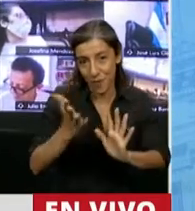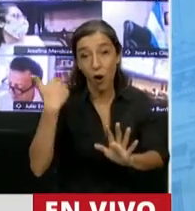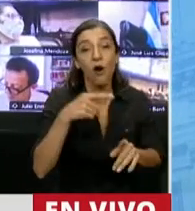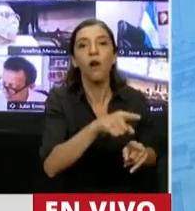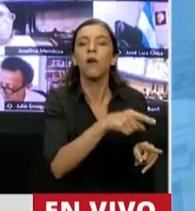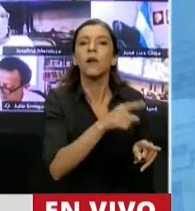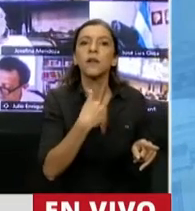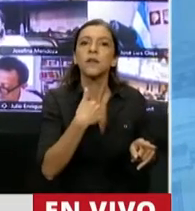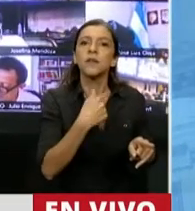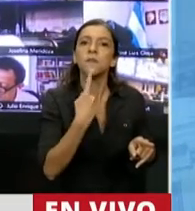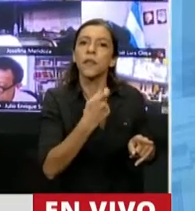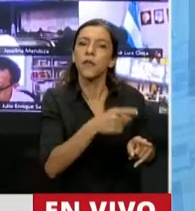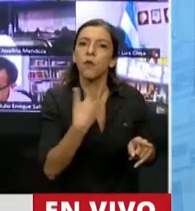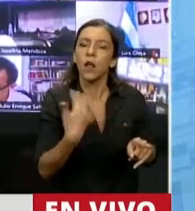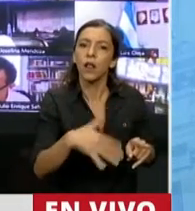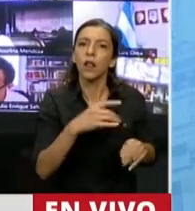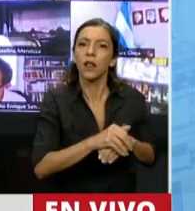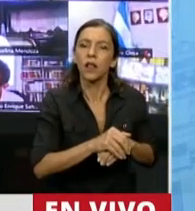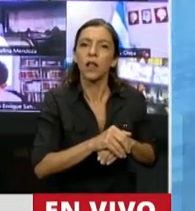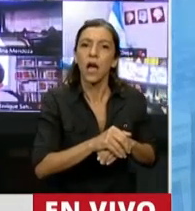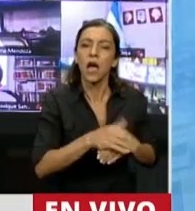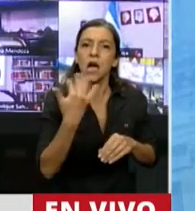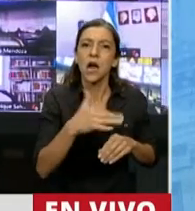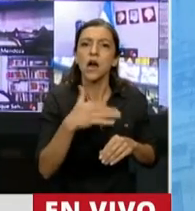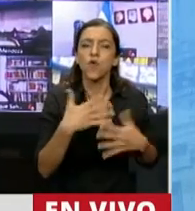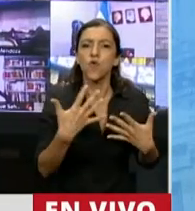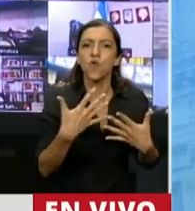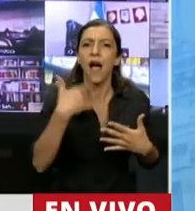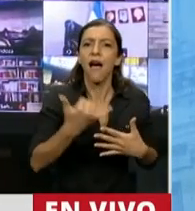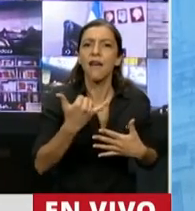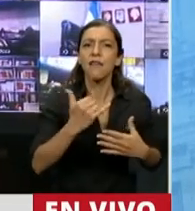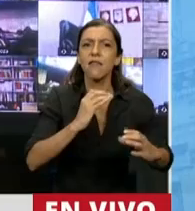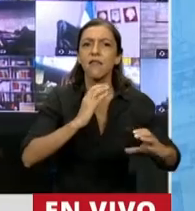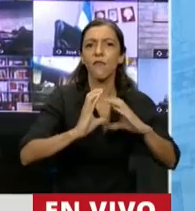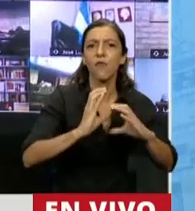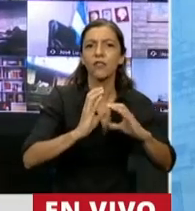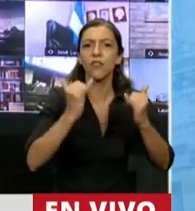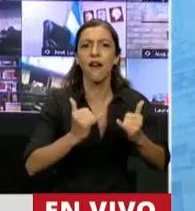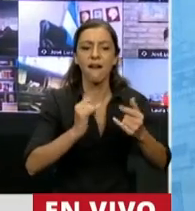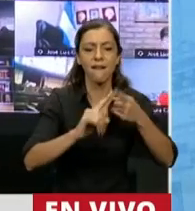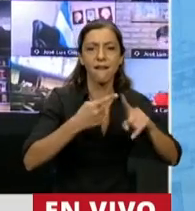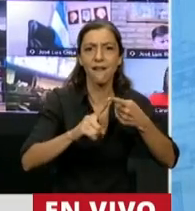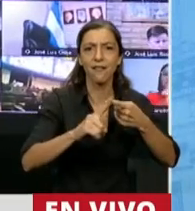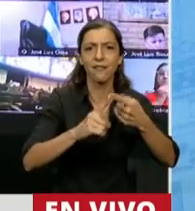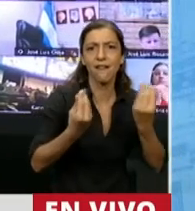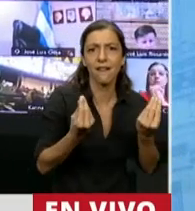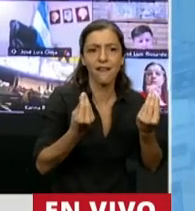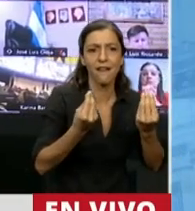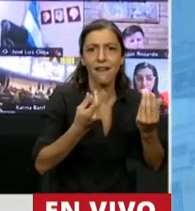tres valores del deporte que los logró comunicar. El primero, el del relacionamiento. Vaya que se aprendió a relacionarse el